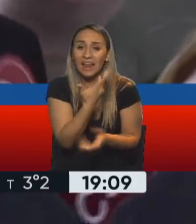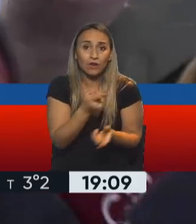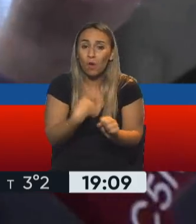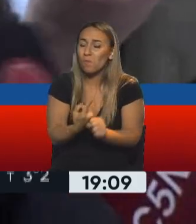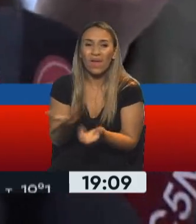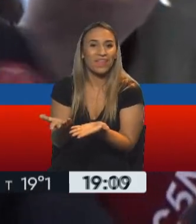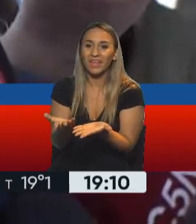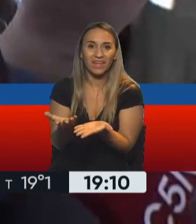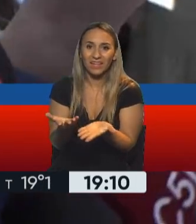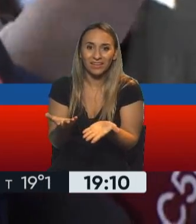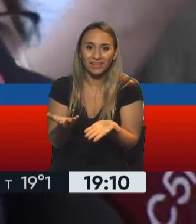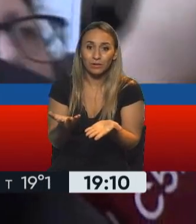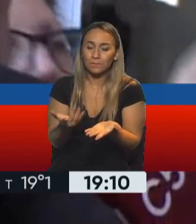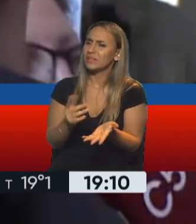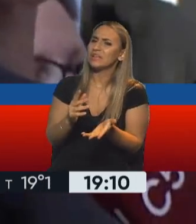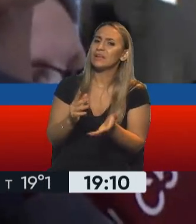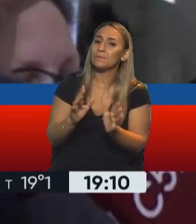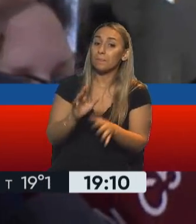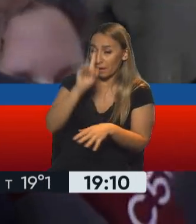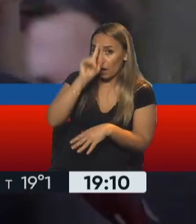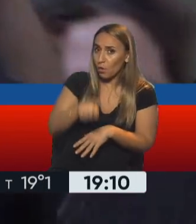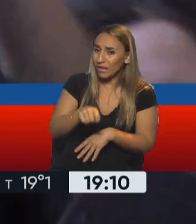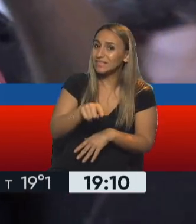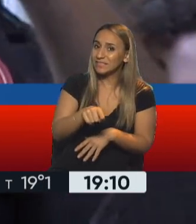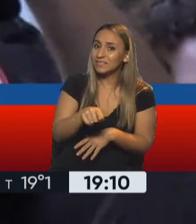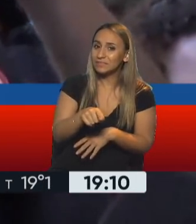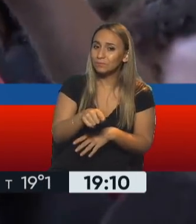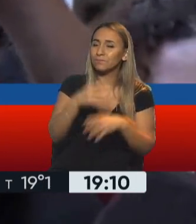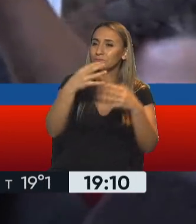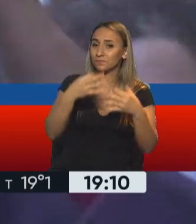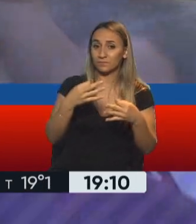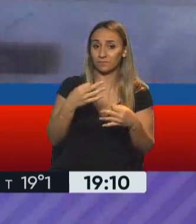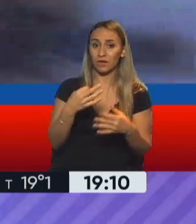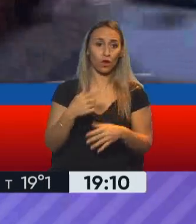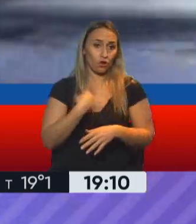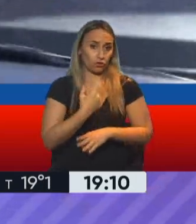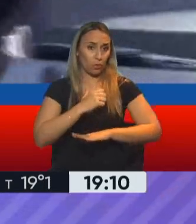¿Qué significa? Que el juez tuvo, a partir de nuestra